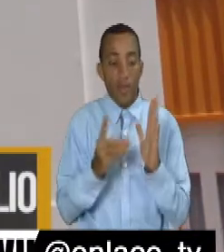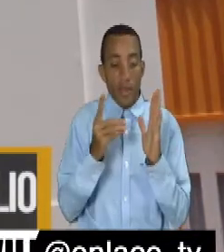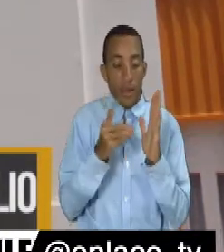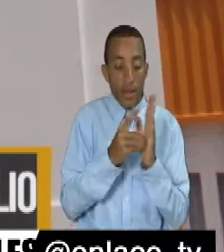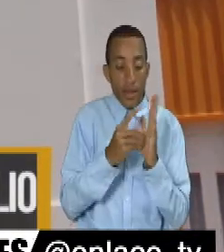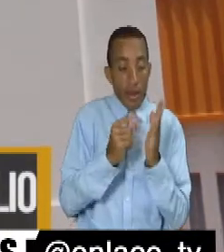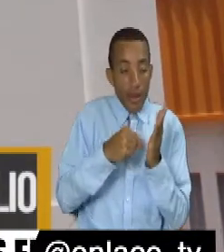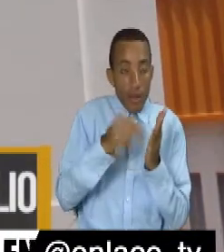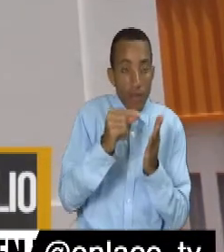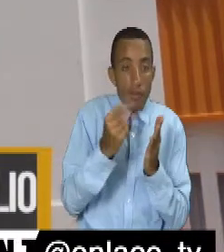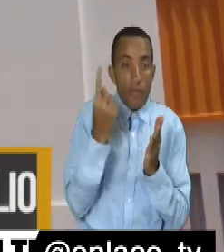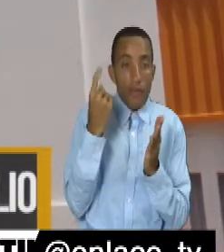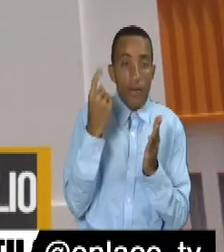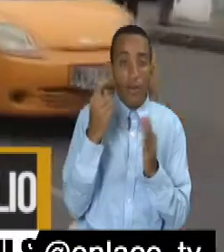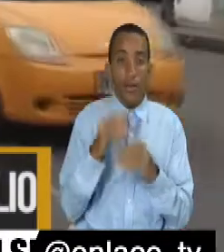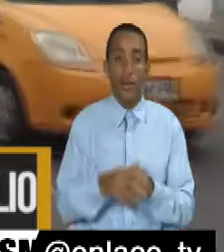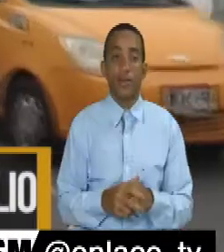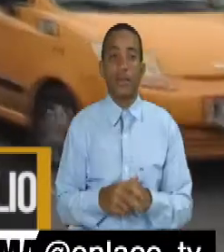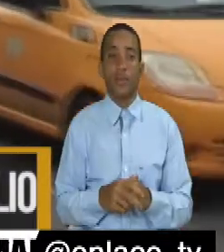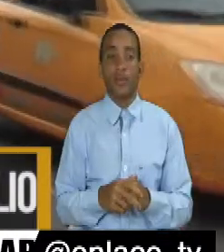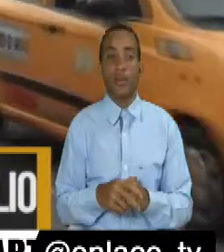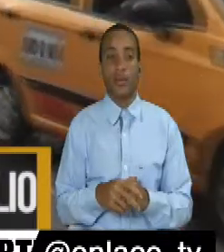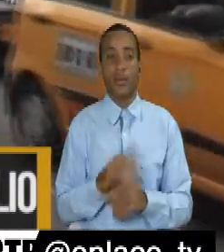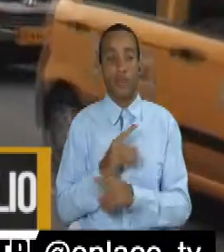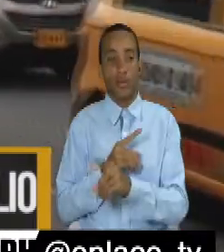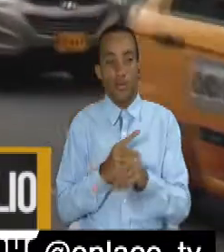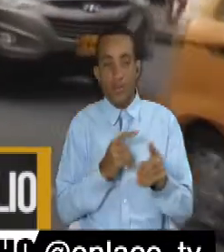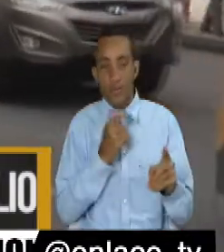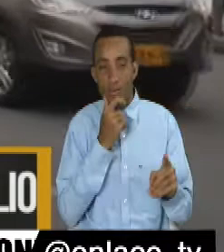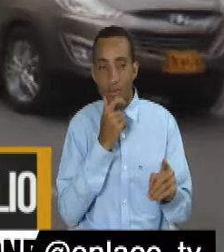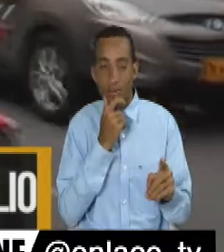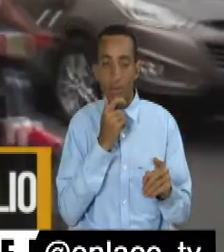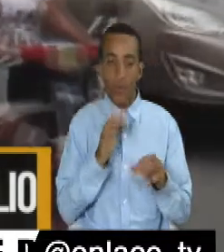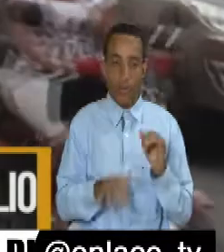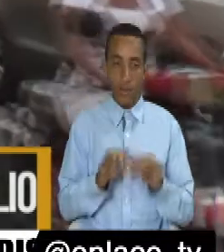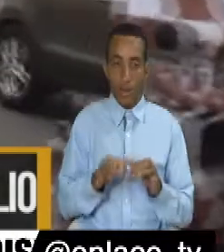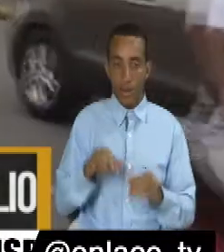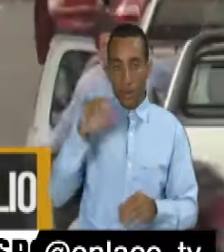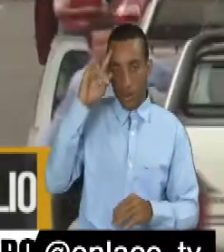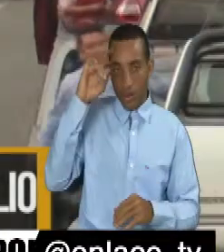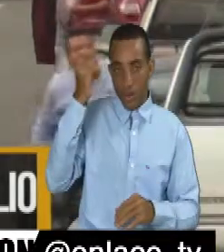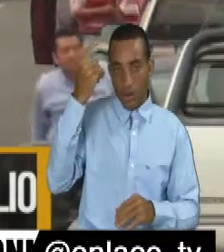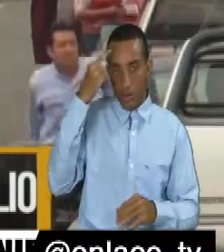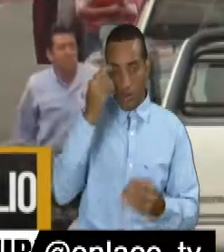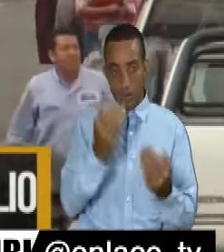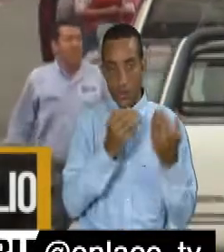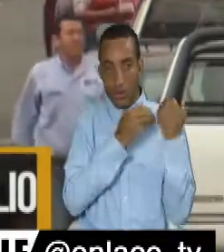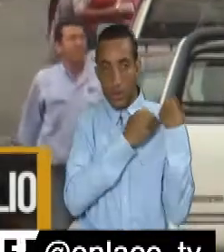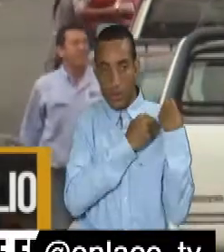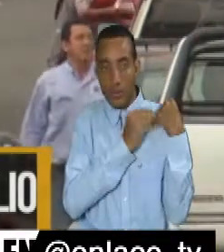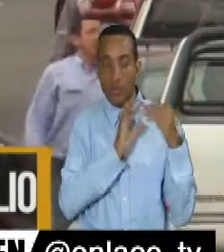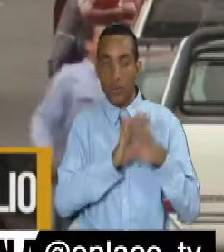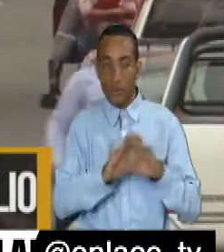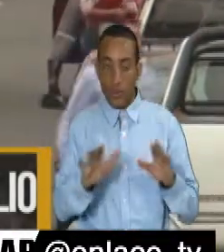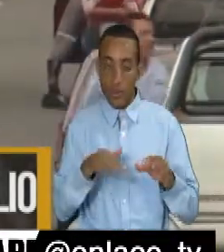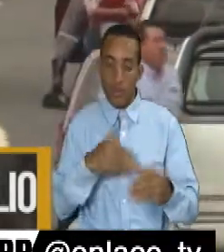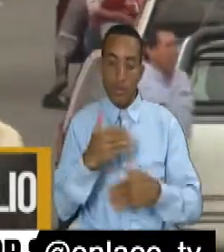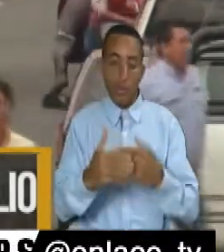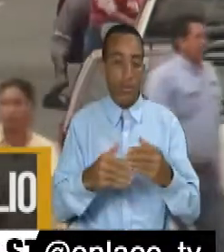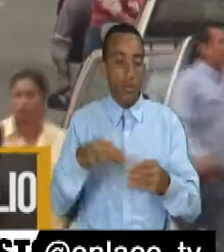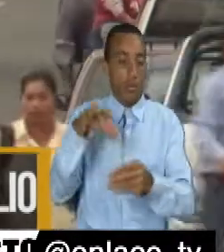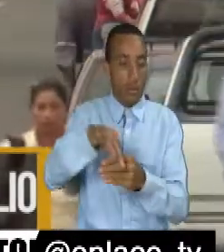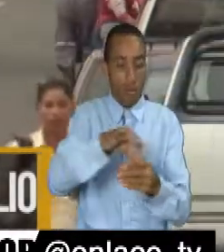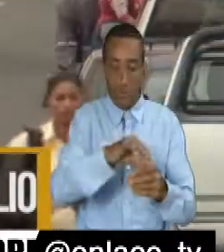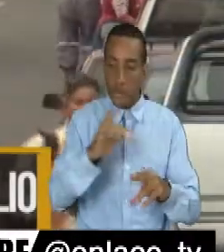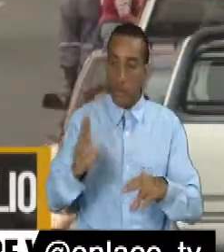alcalde de la ciudad, Darío Echeverri, con la medida buscan, según el secretario de gobierno encargado Diego Hugo Acosta garantizar plenamente la tranquilidad en la